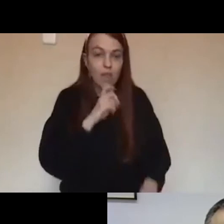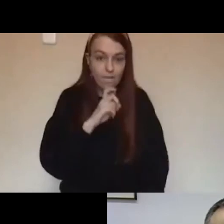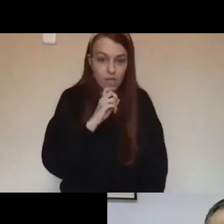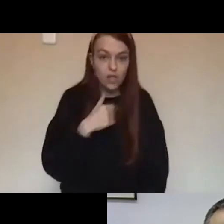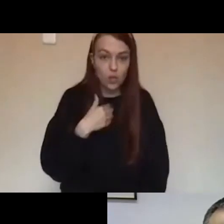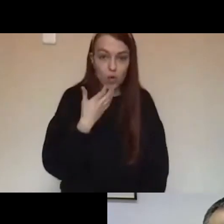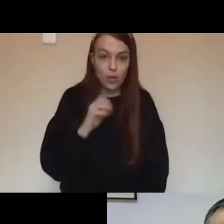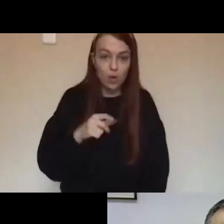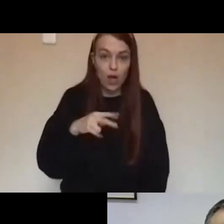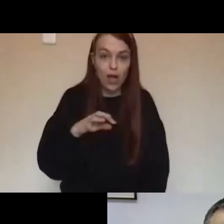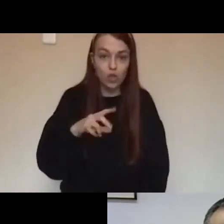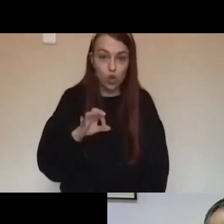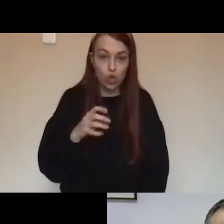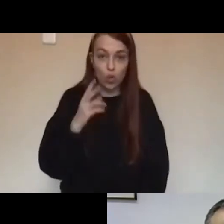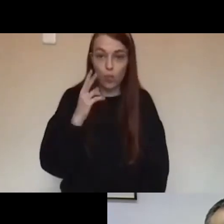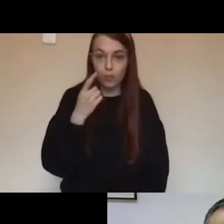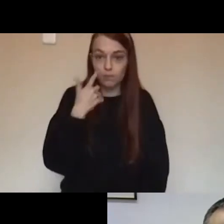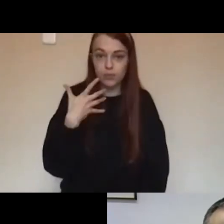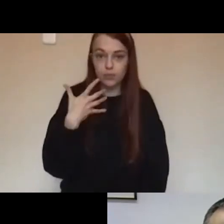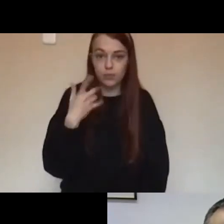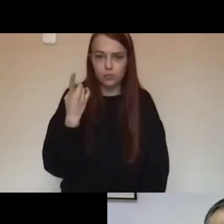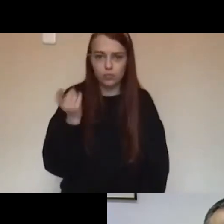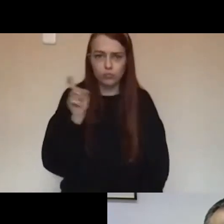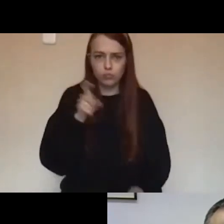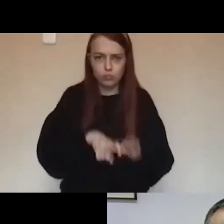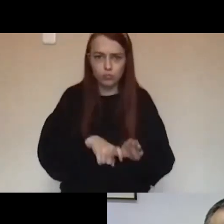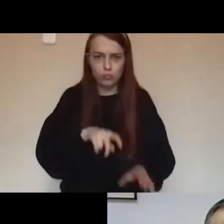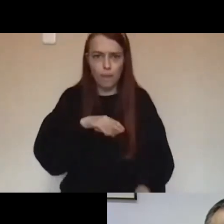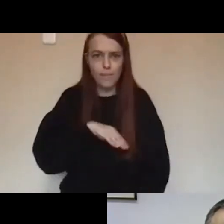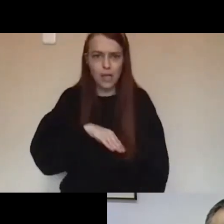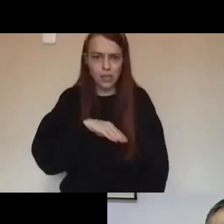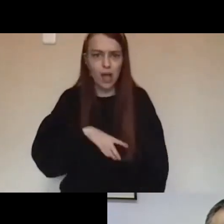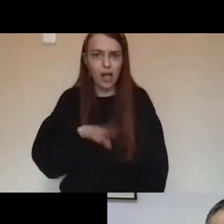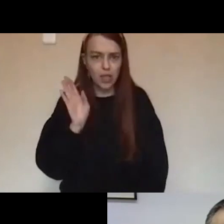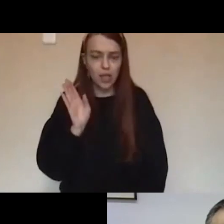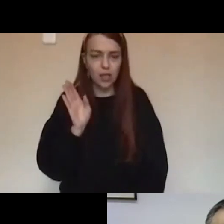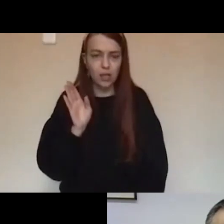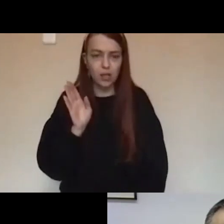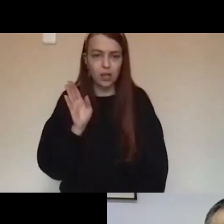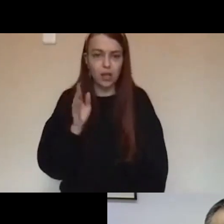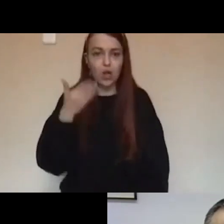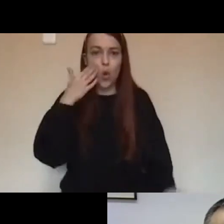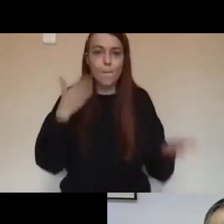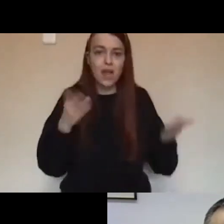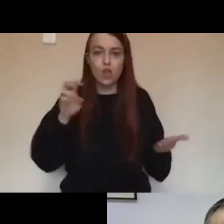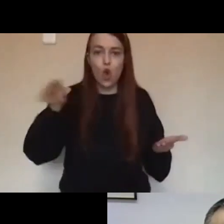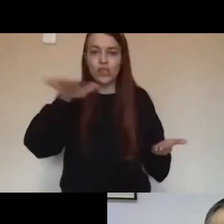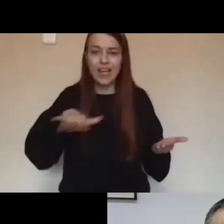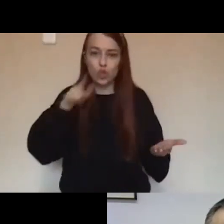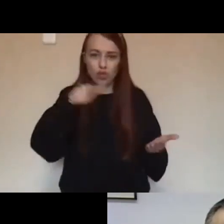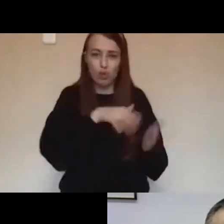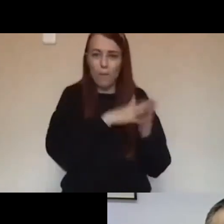estás como muy implicado y a años luz de lo que en otros lugares podemos